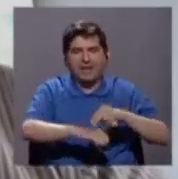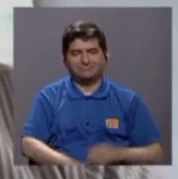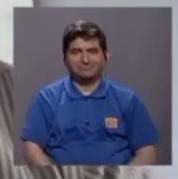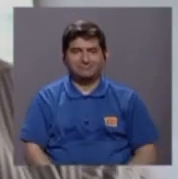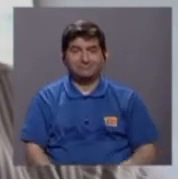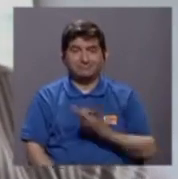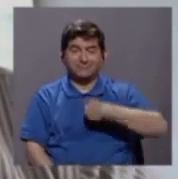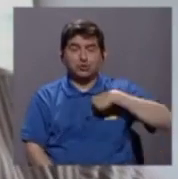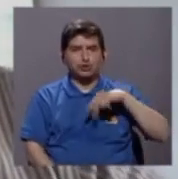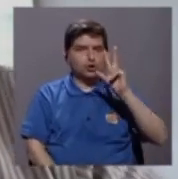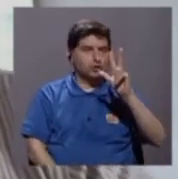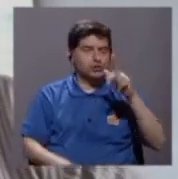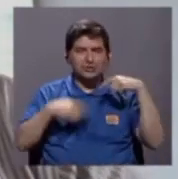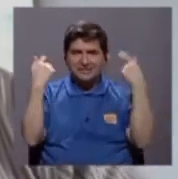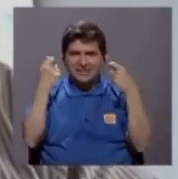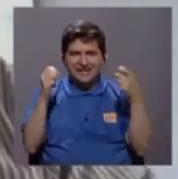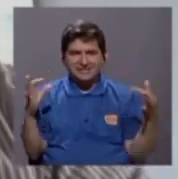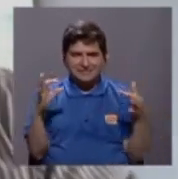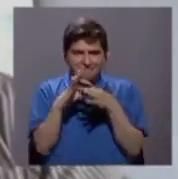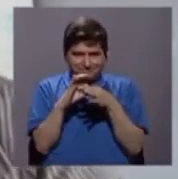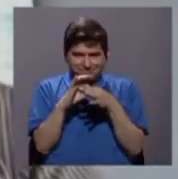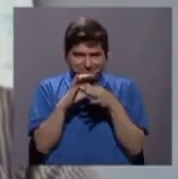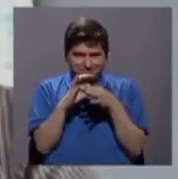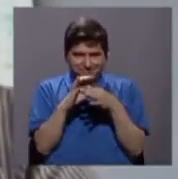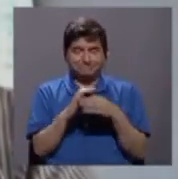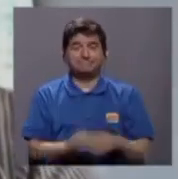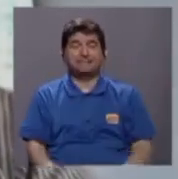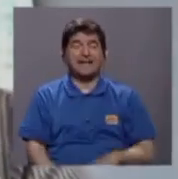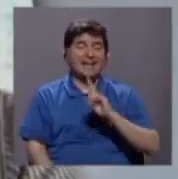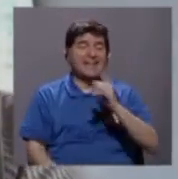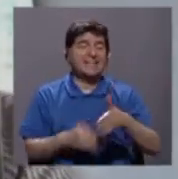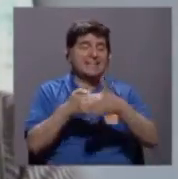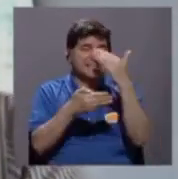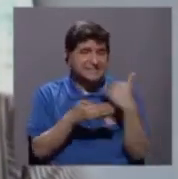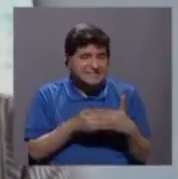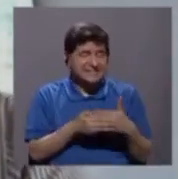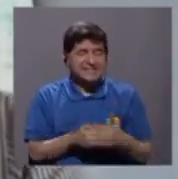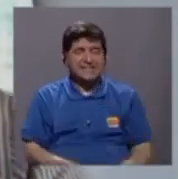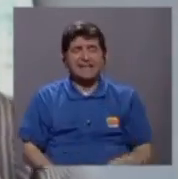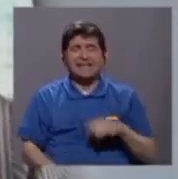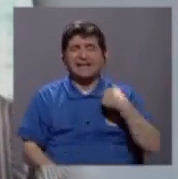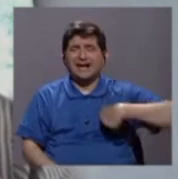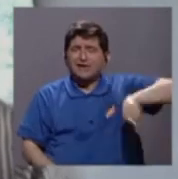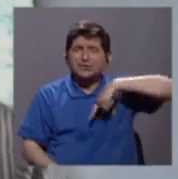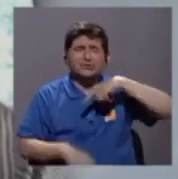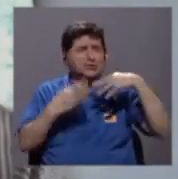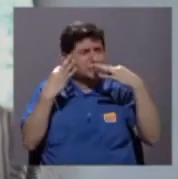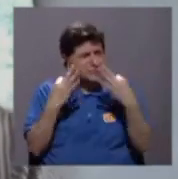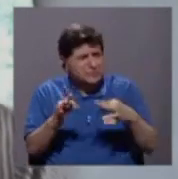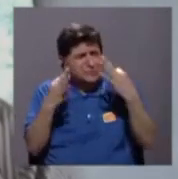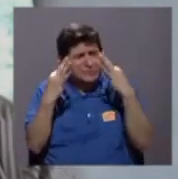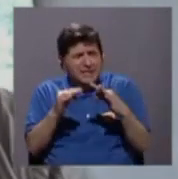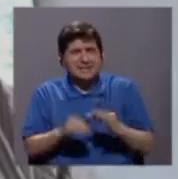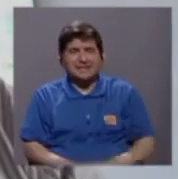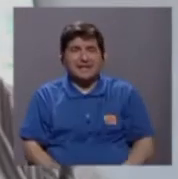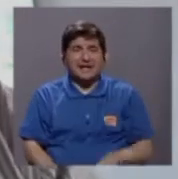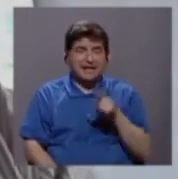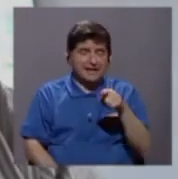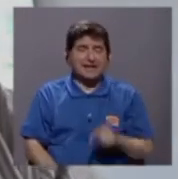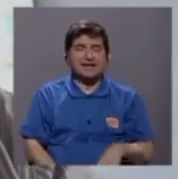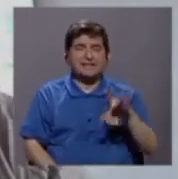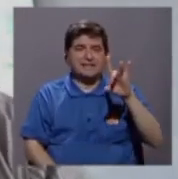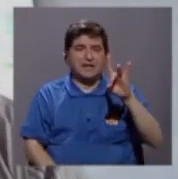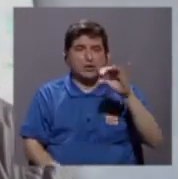Estamos haciendo como triple celebración. Por eso les decía que hicimos todos los esfuerzos posibles para hacer el concierto del